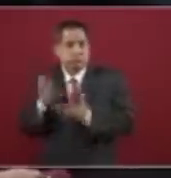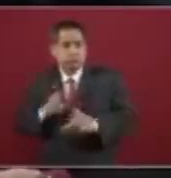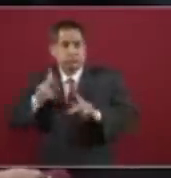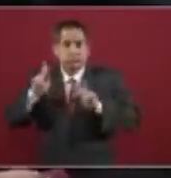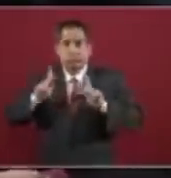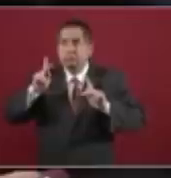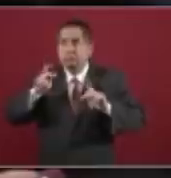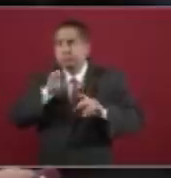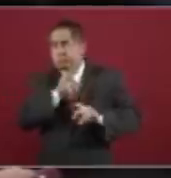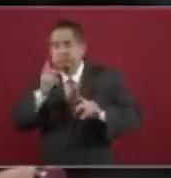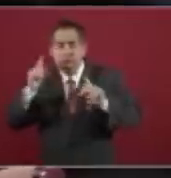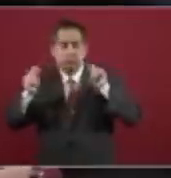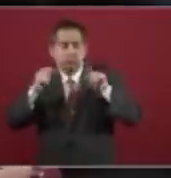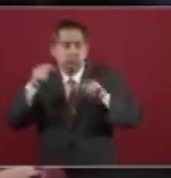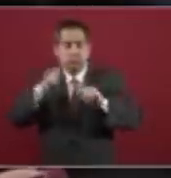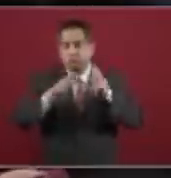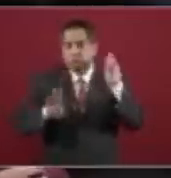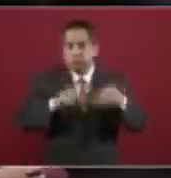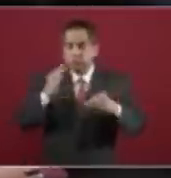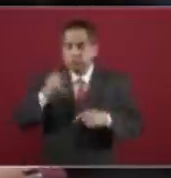mundo y es una de las,